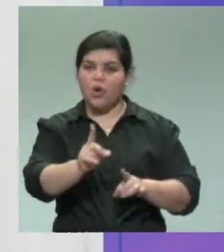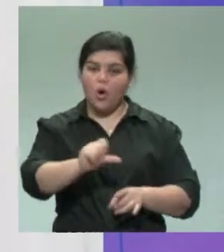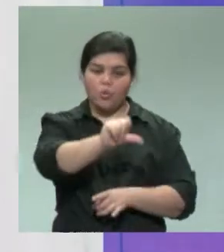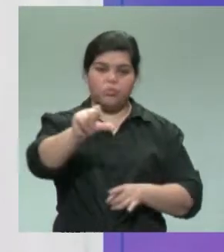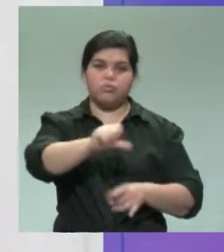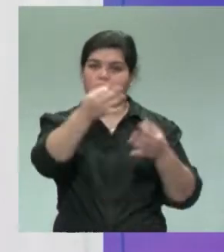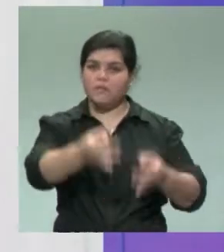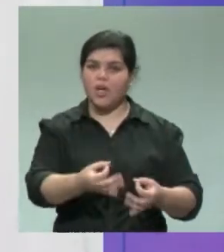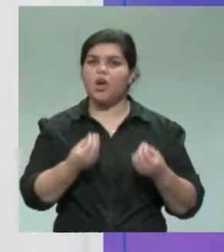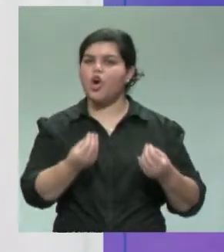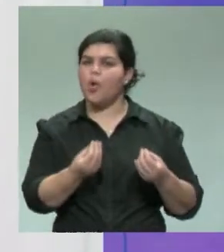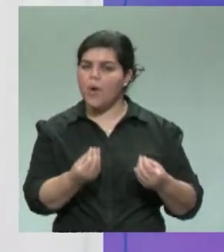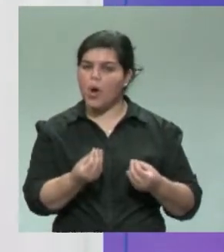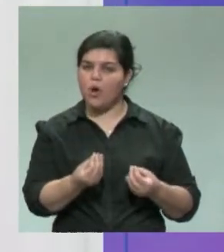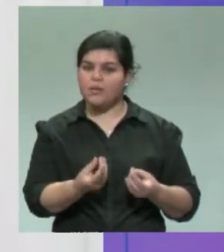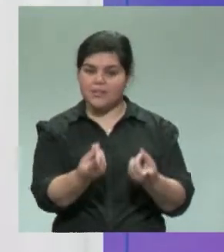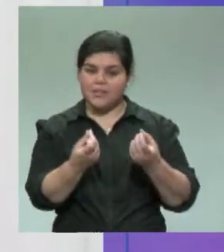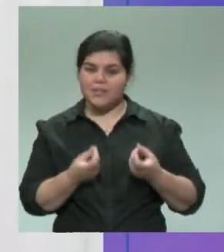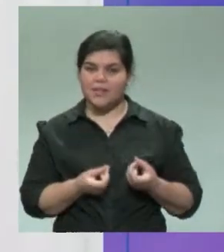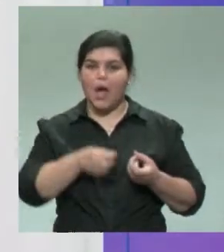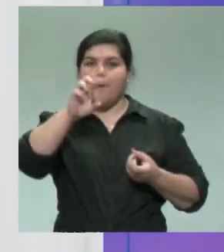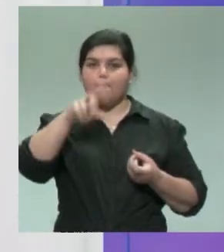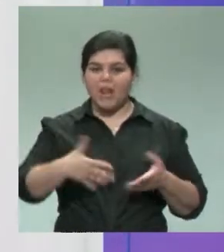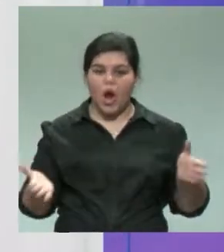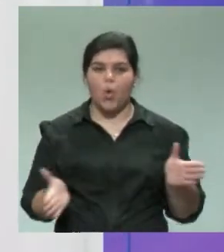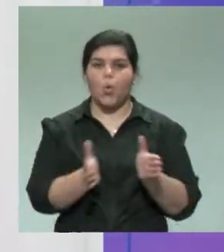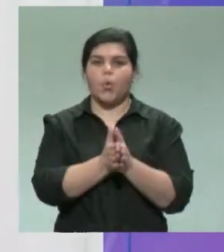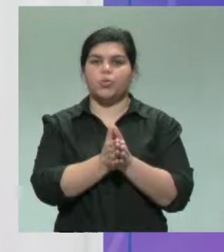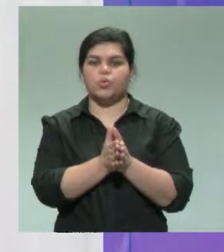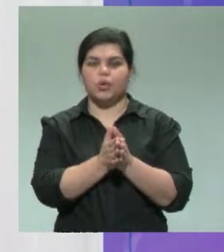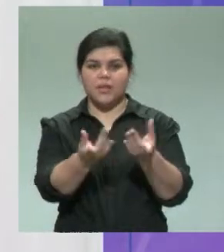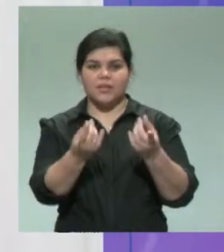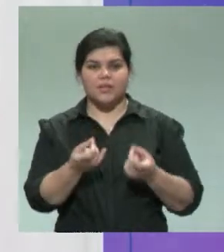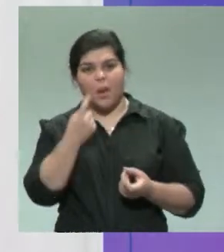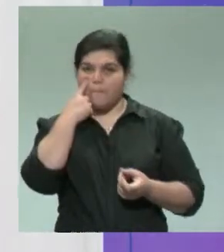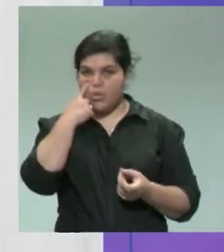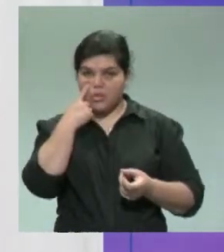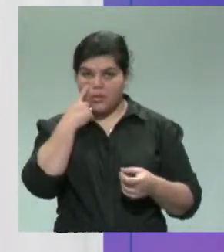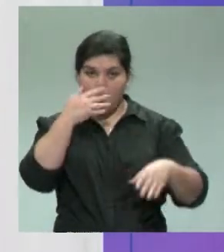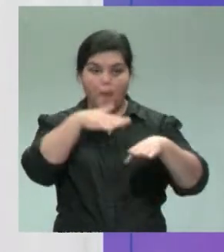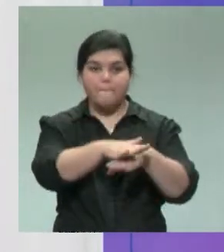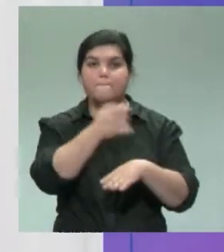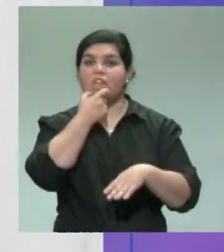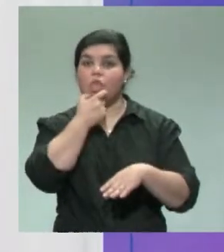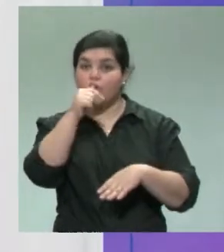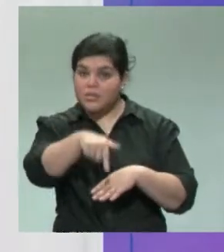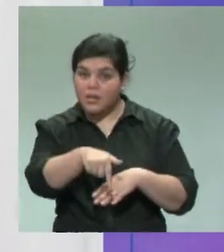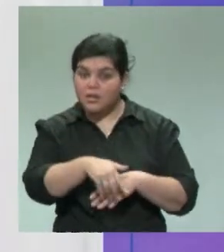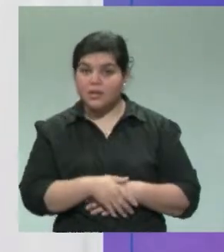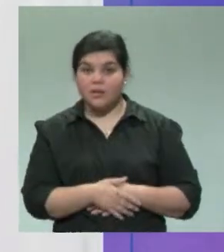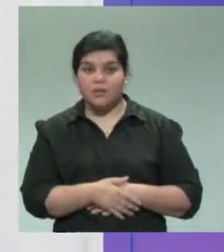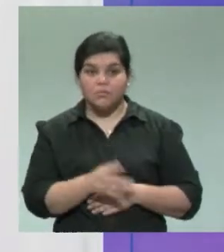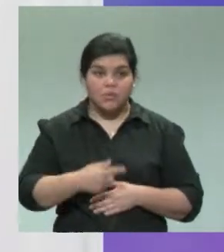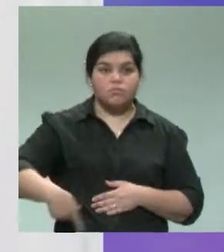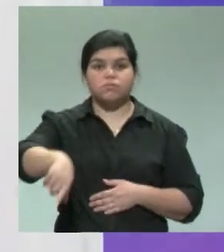política conjunta, es decir, aunando a los municipios del área metropolitana de Mendoza para que no tengan